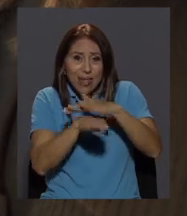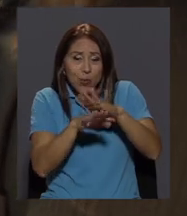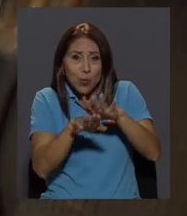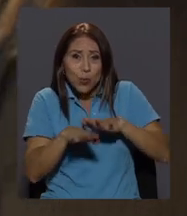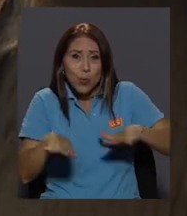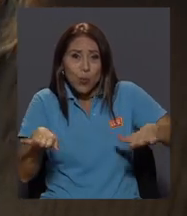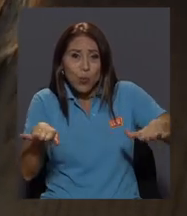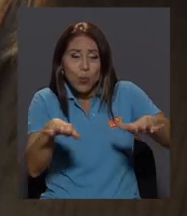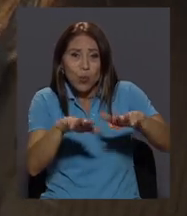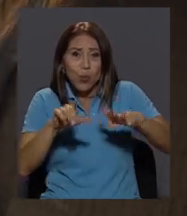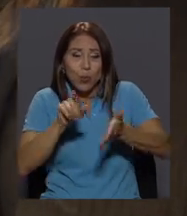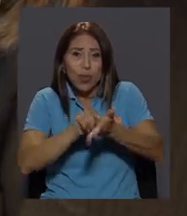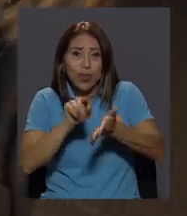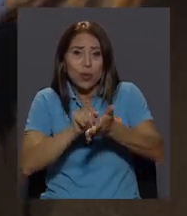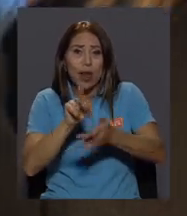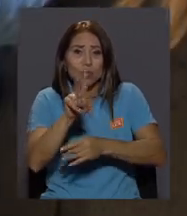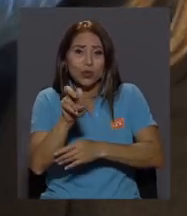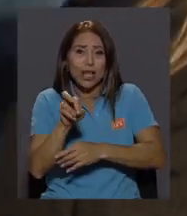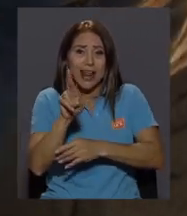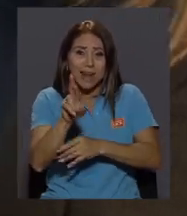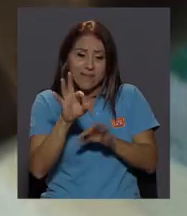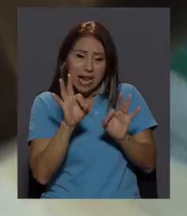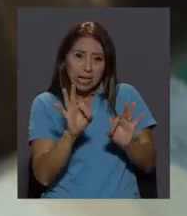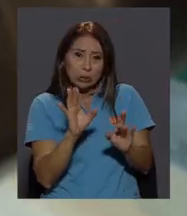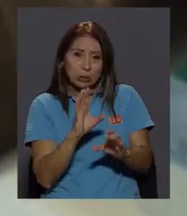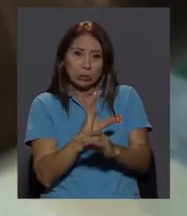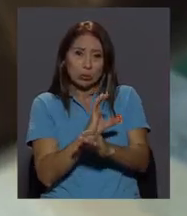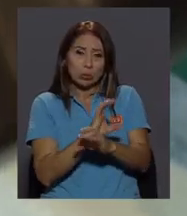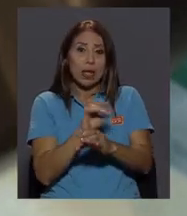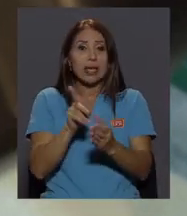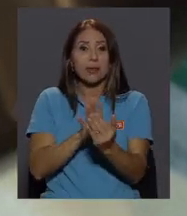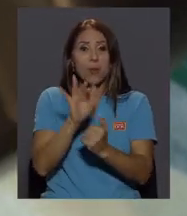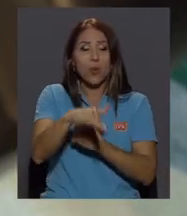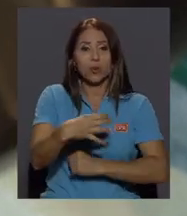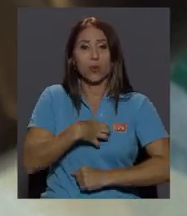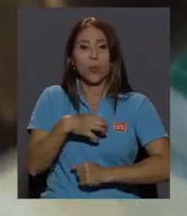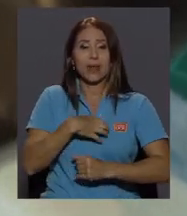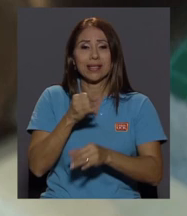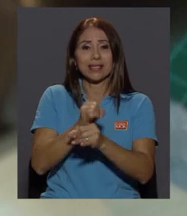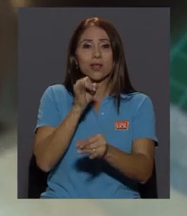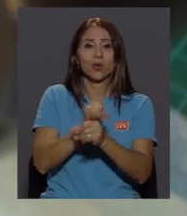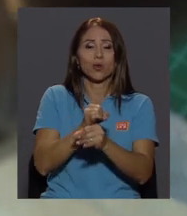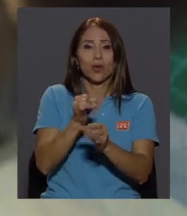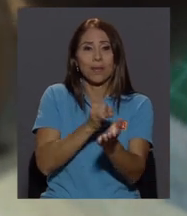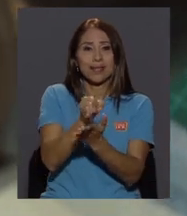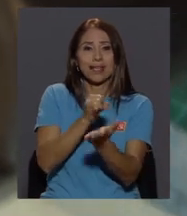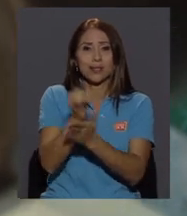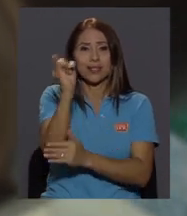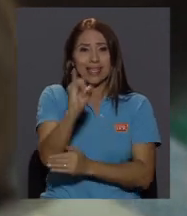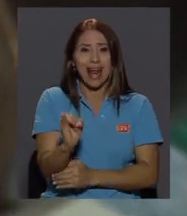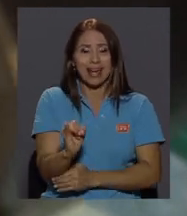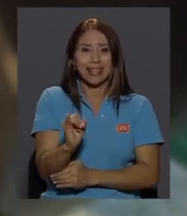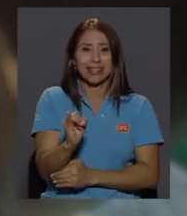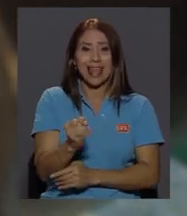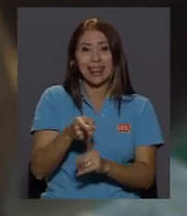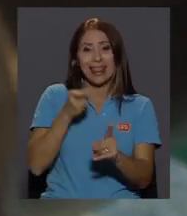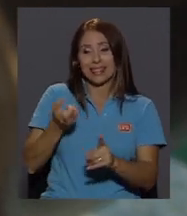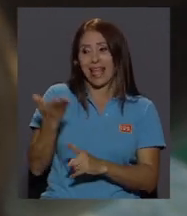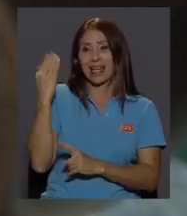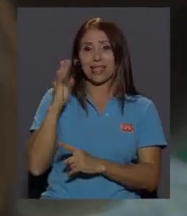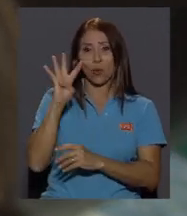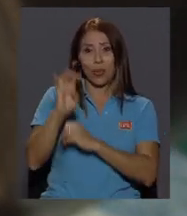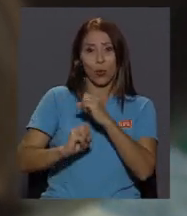en el papel de la editorial UCR. Este proyecto pertenece al Instituto de Investigaciones en Artes y se desarrolla desde hace